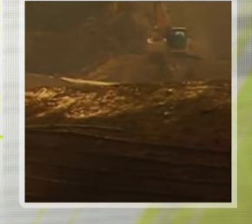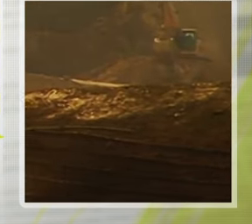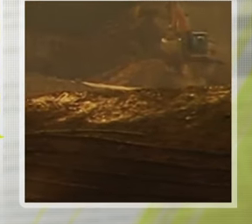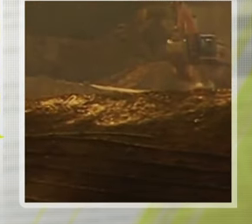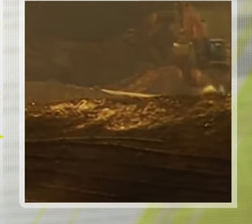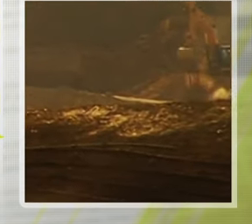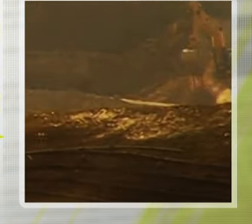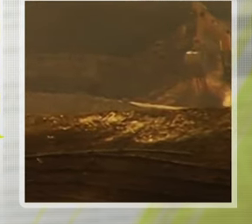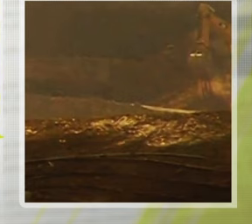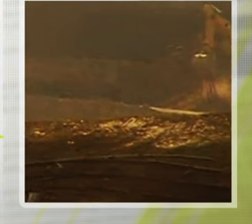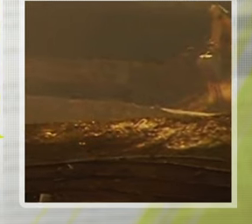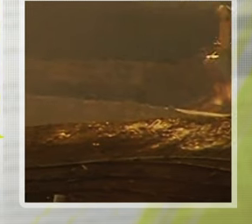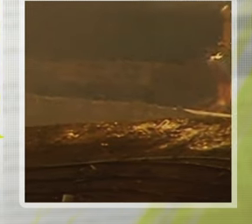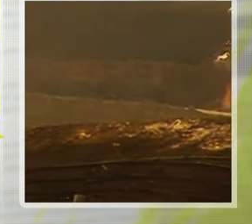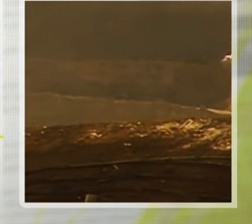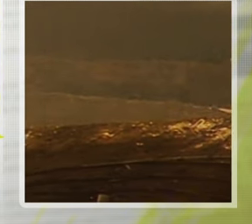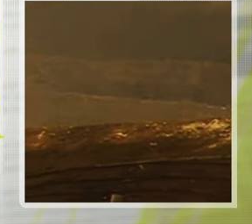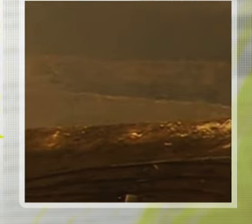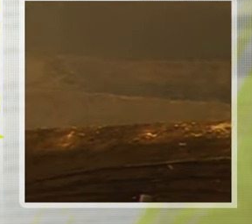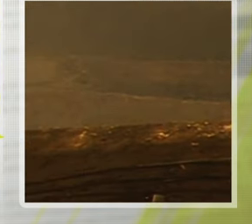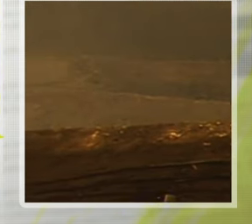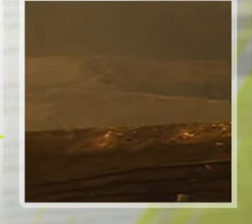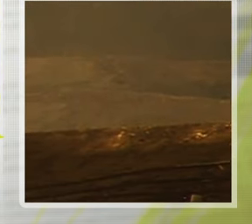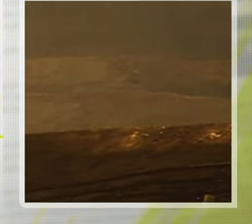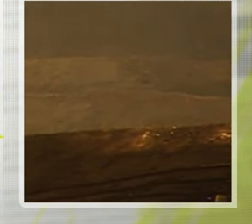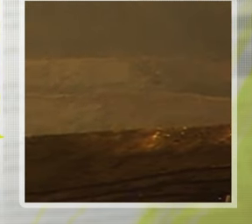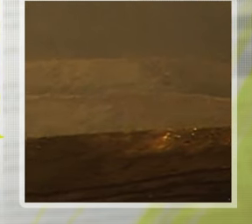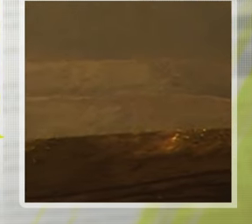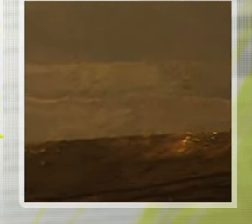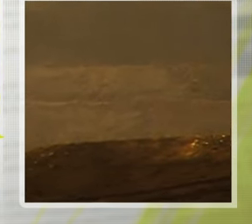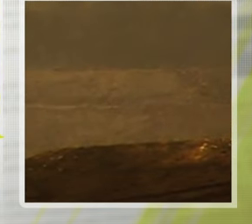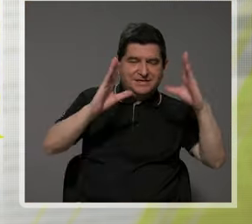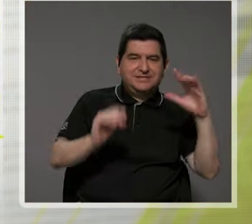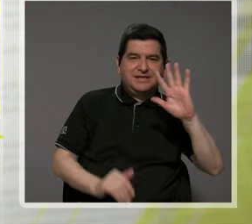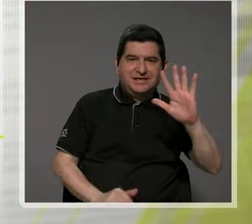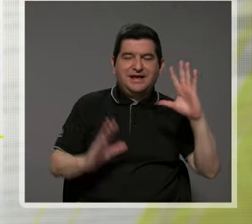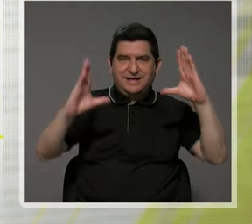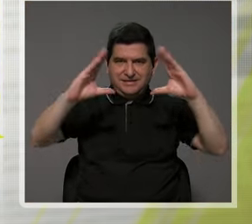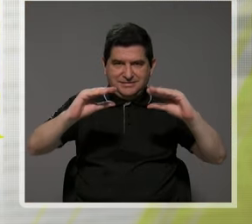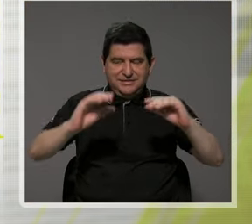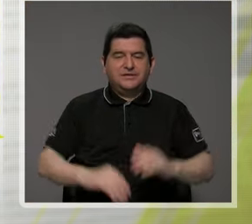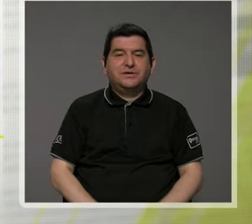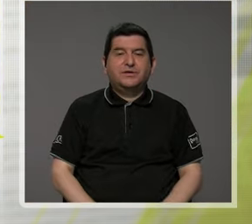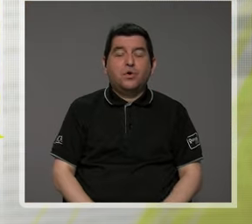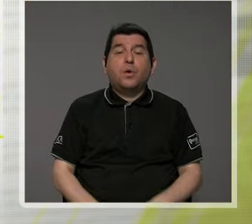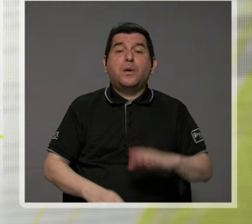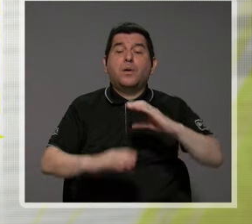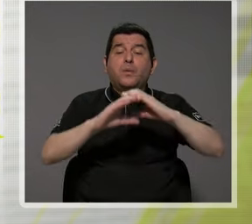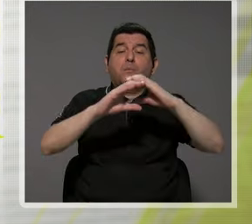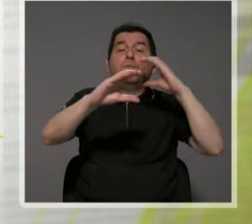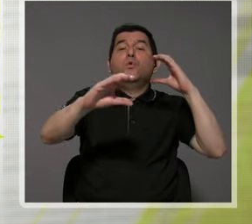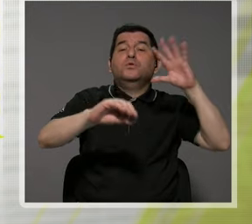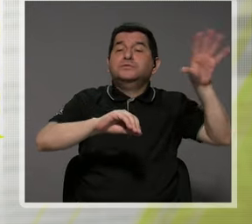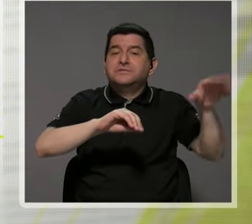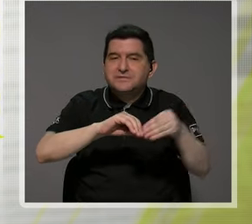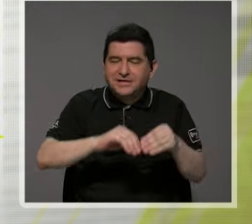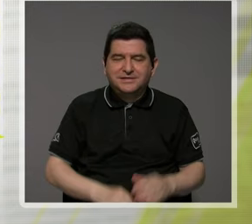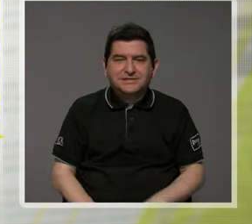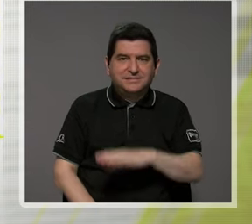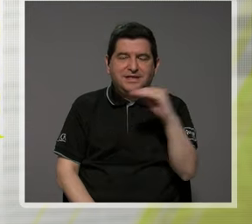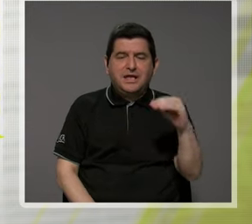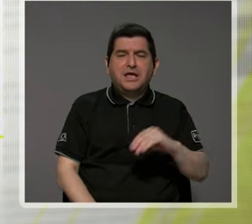promedio durante toda una semana en horario de 7 de la mañana a 5 de la tarde más los buses más el